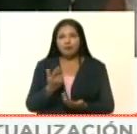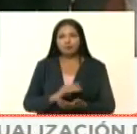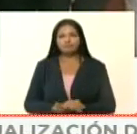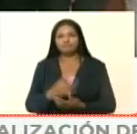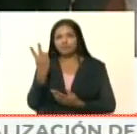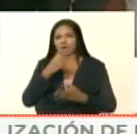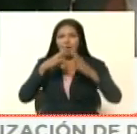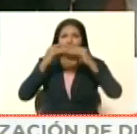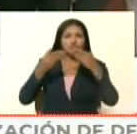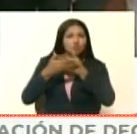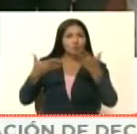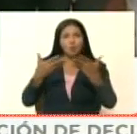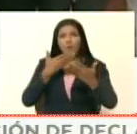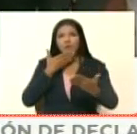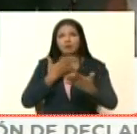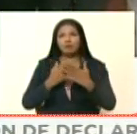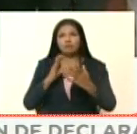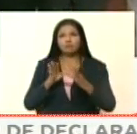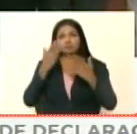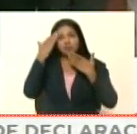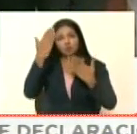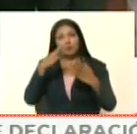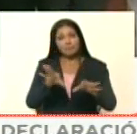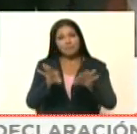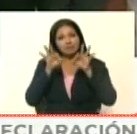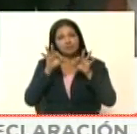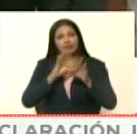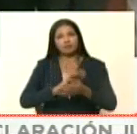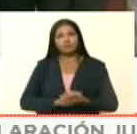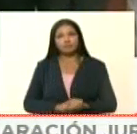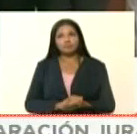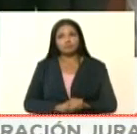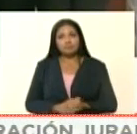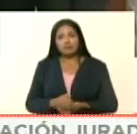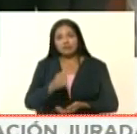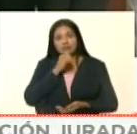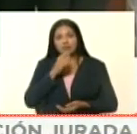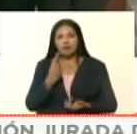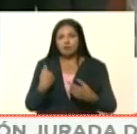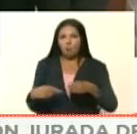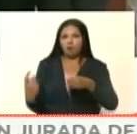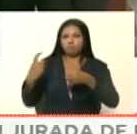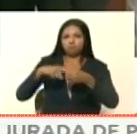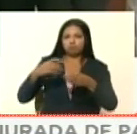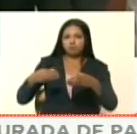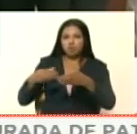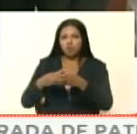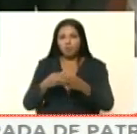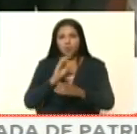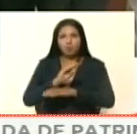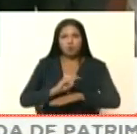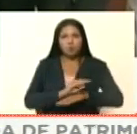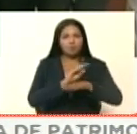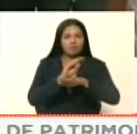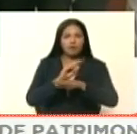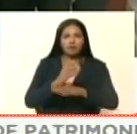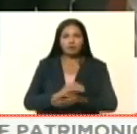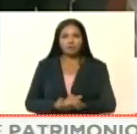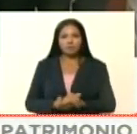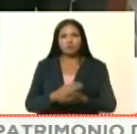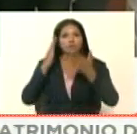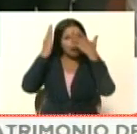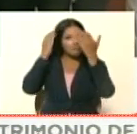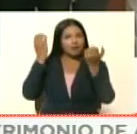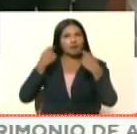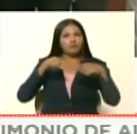a todos. Un saludo especial a quienes son parte también del colectivo de protectores de la Embajada